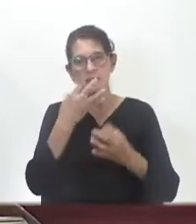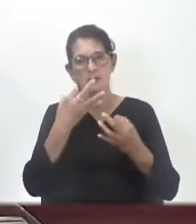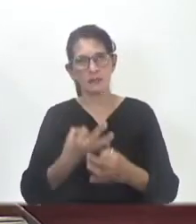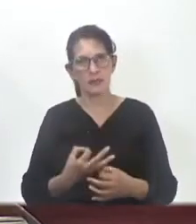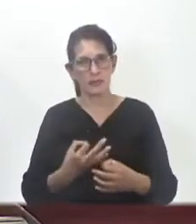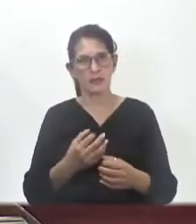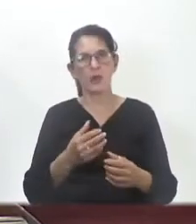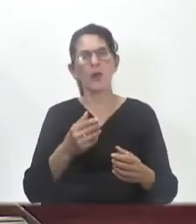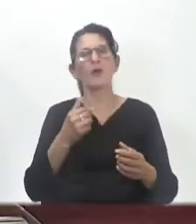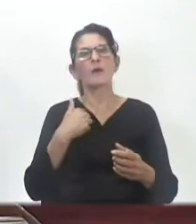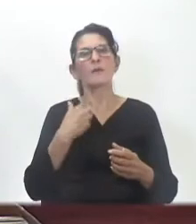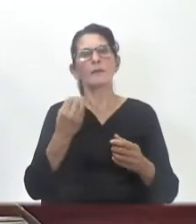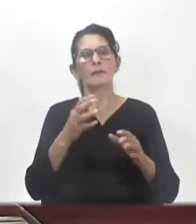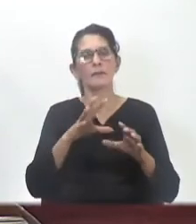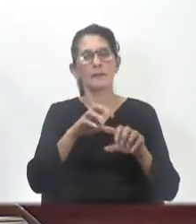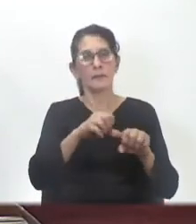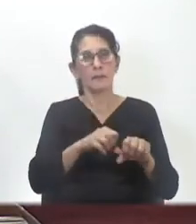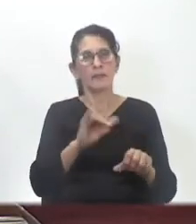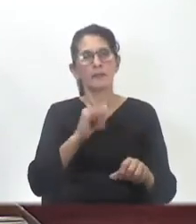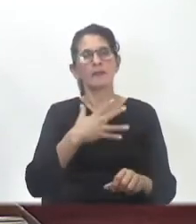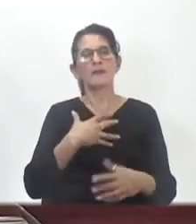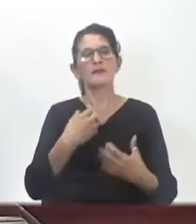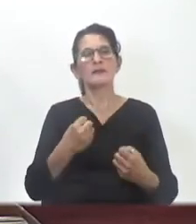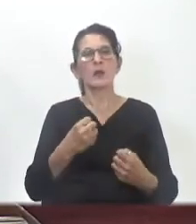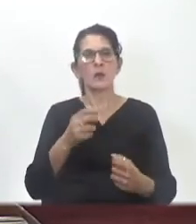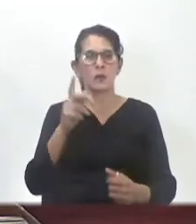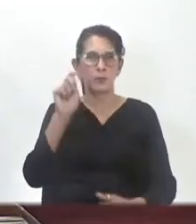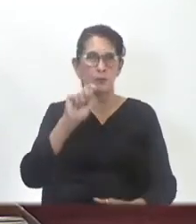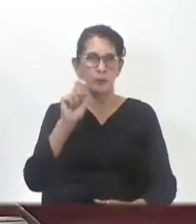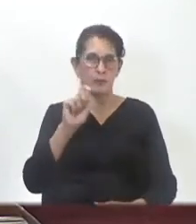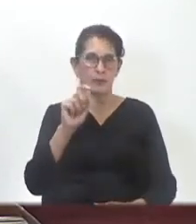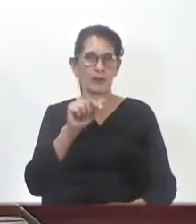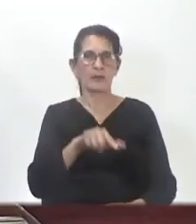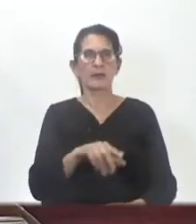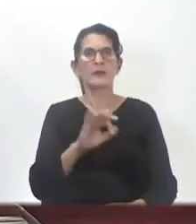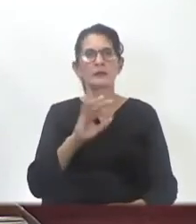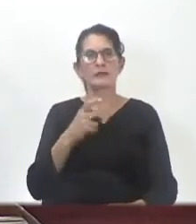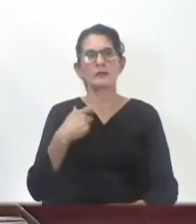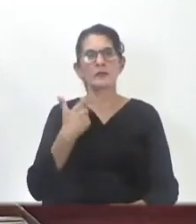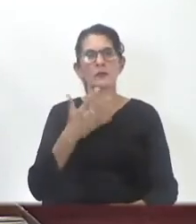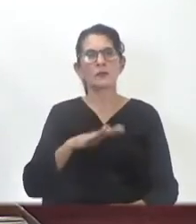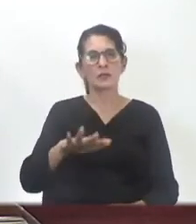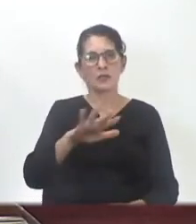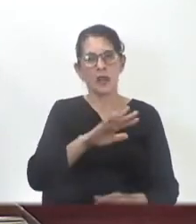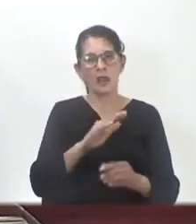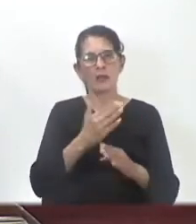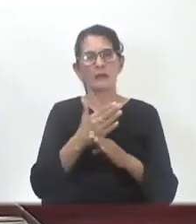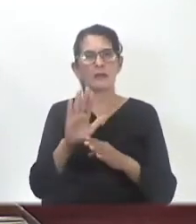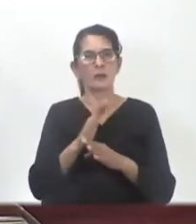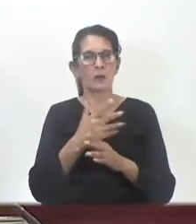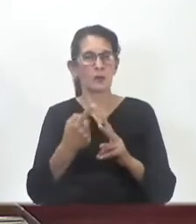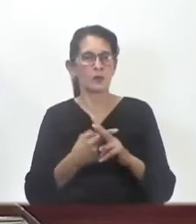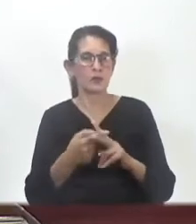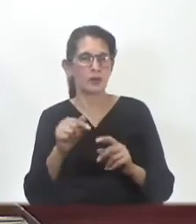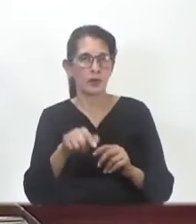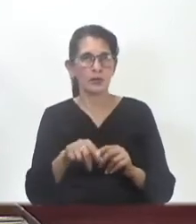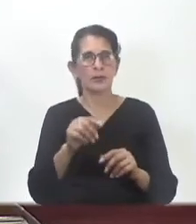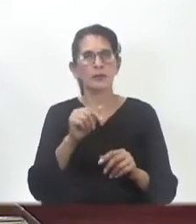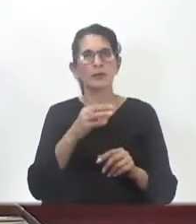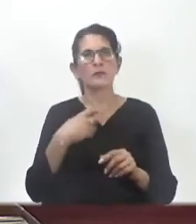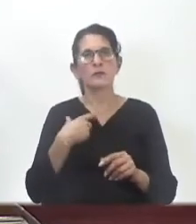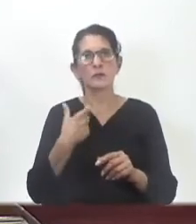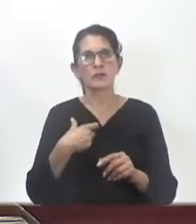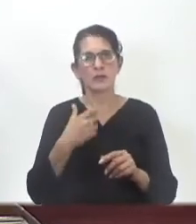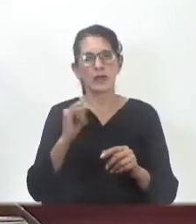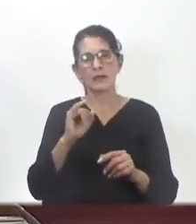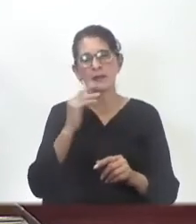alta reincidencia y de salud pública. Transmisión social de la violencia, la exclusión, rupturas sociofamiliares y